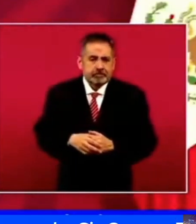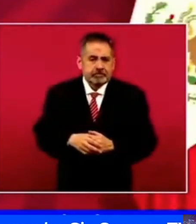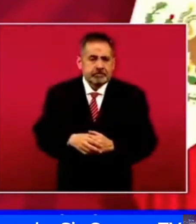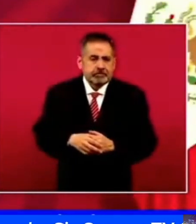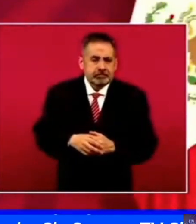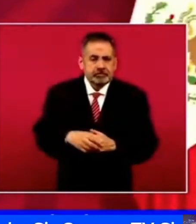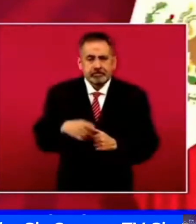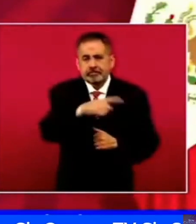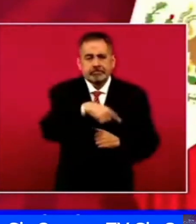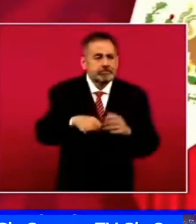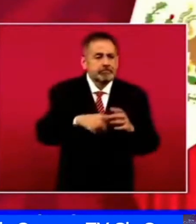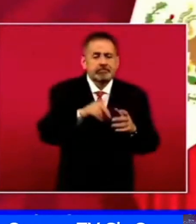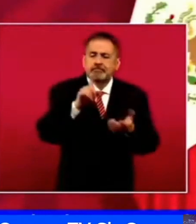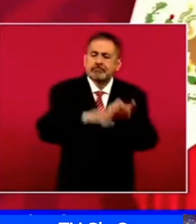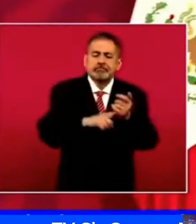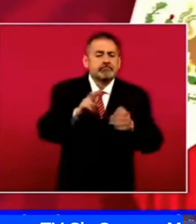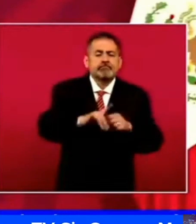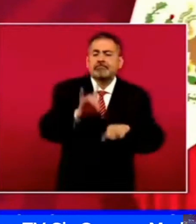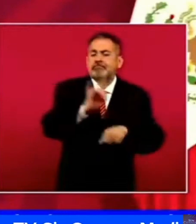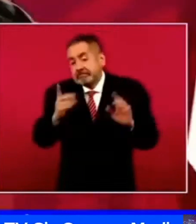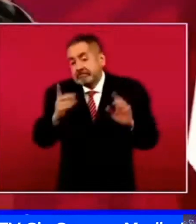era una simulación